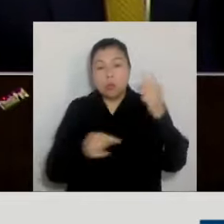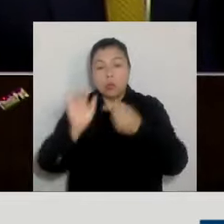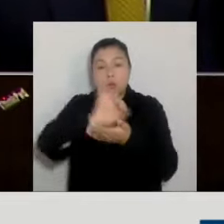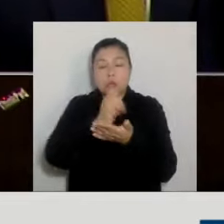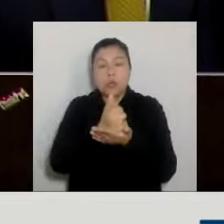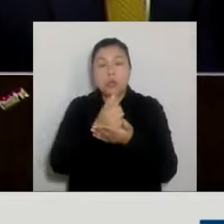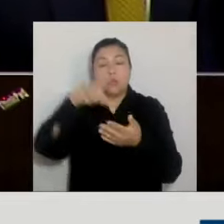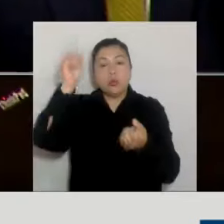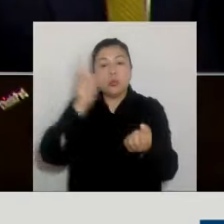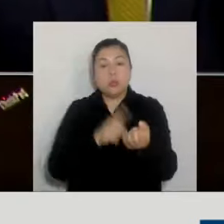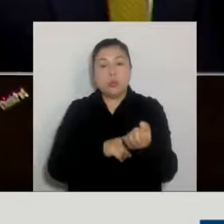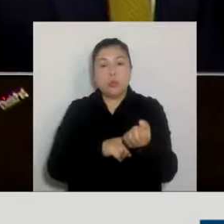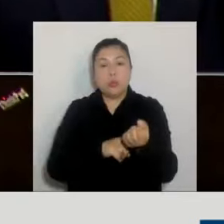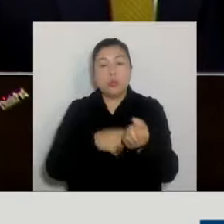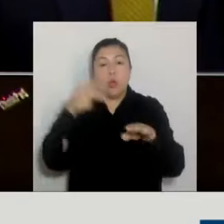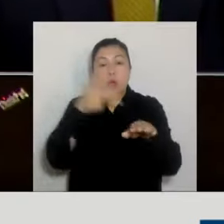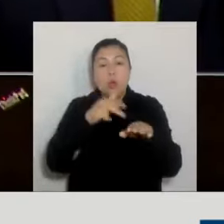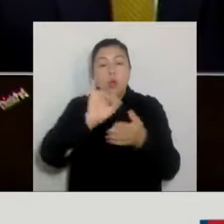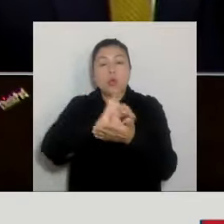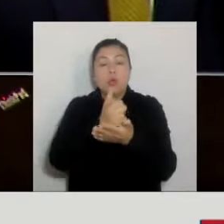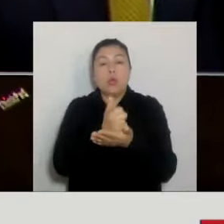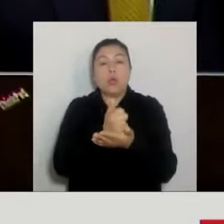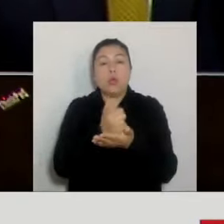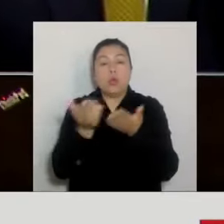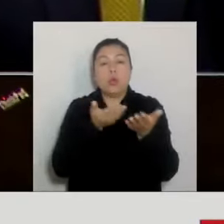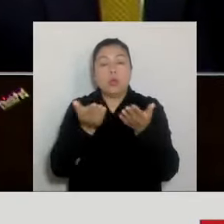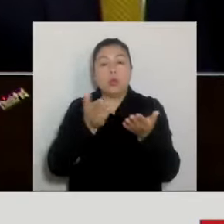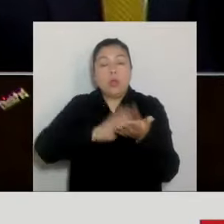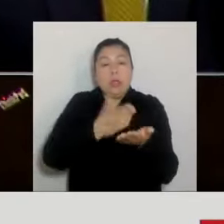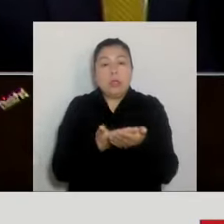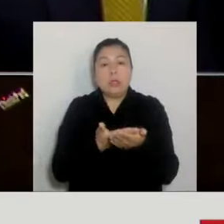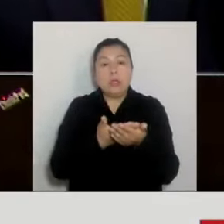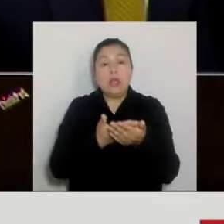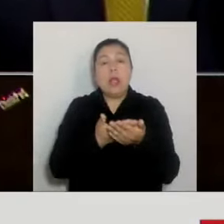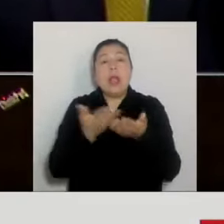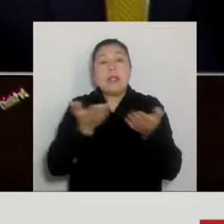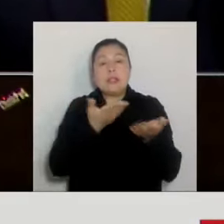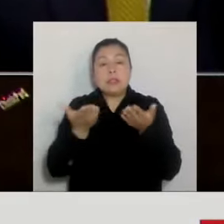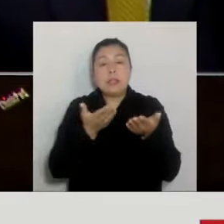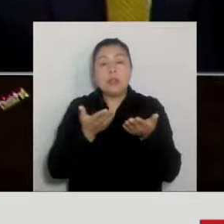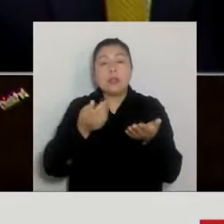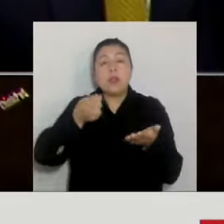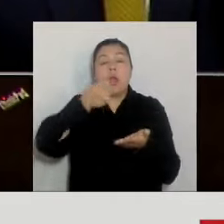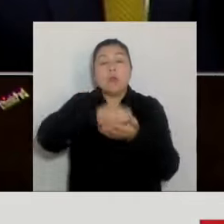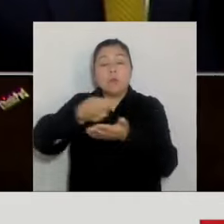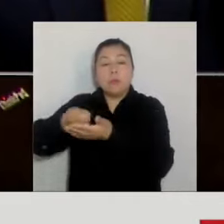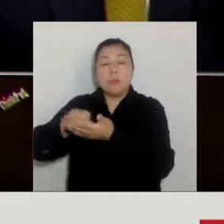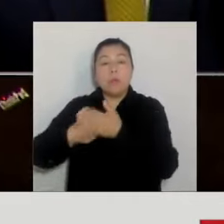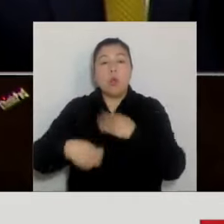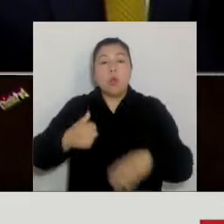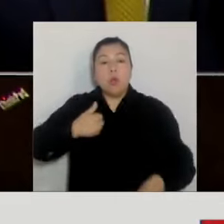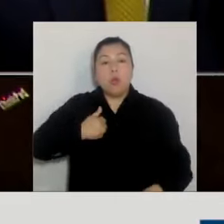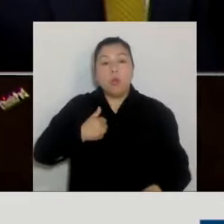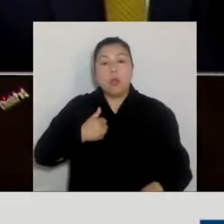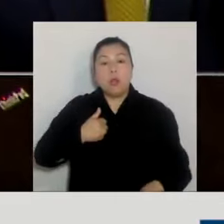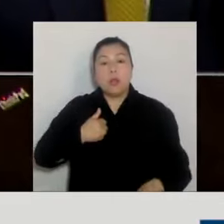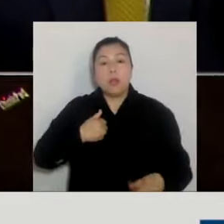y combustibles la superintendencia de servicios sanitarios el servicio nacional del consumidor en el cumplimiento de sus normativas